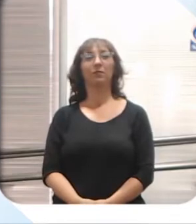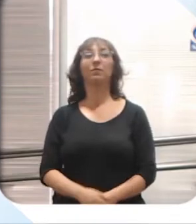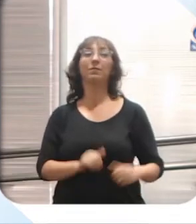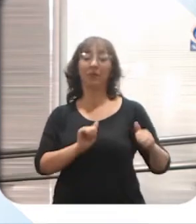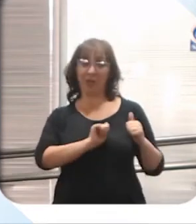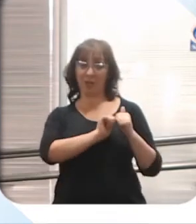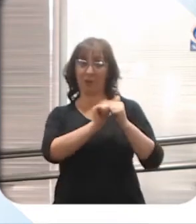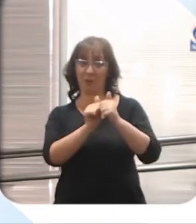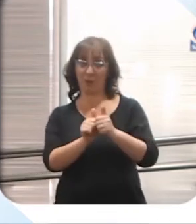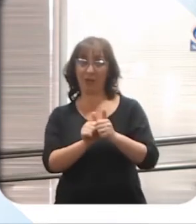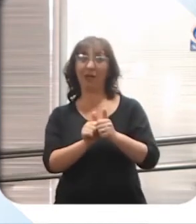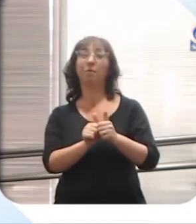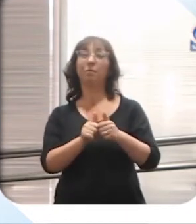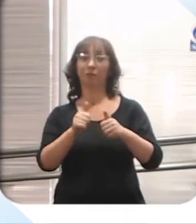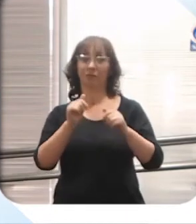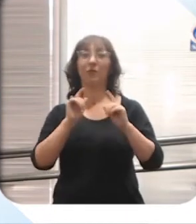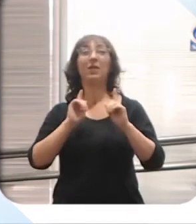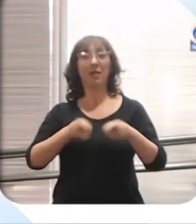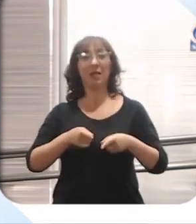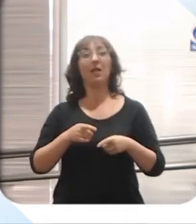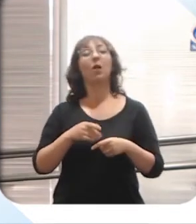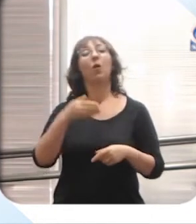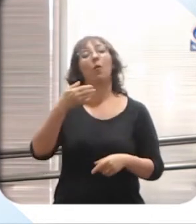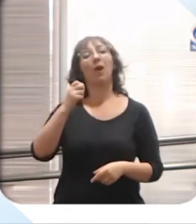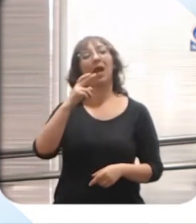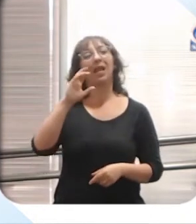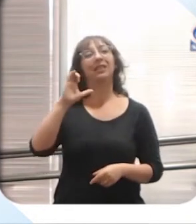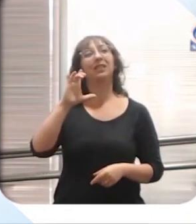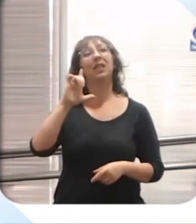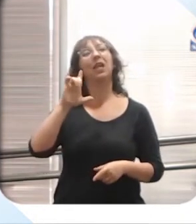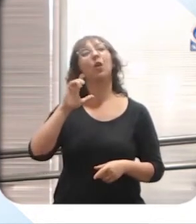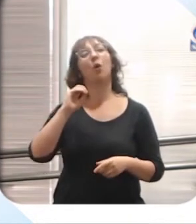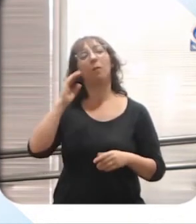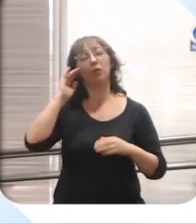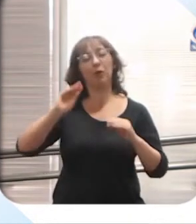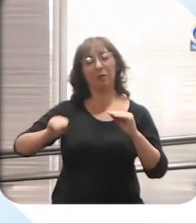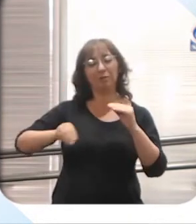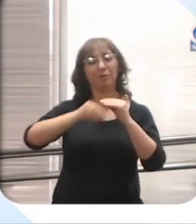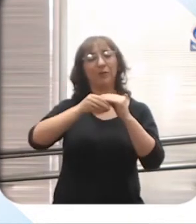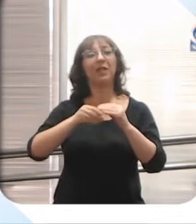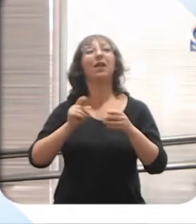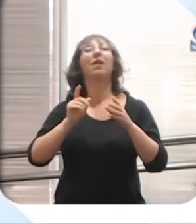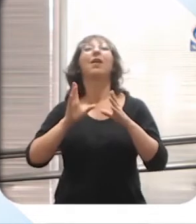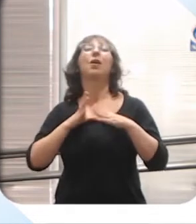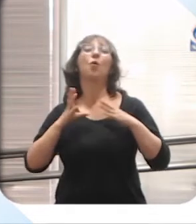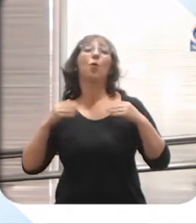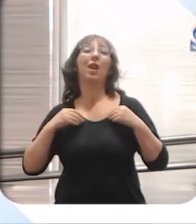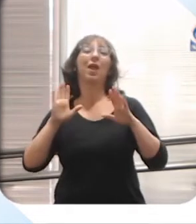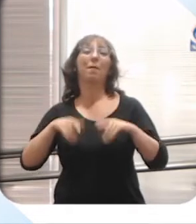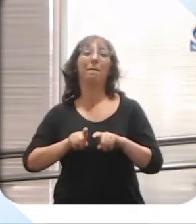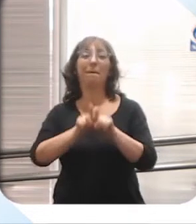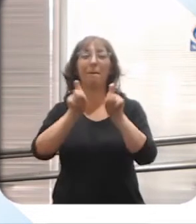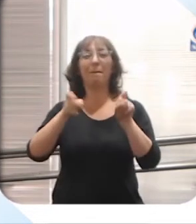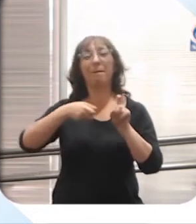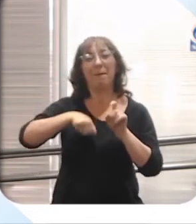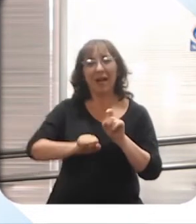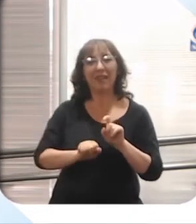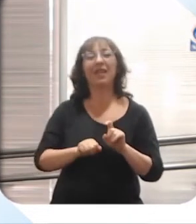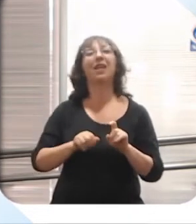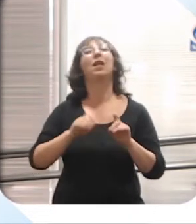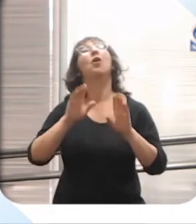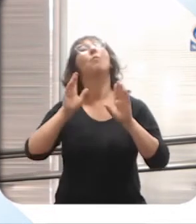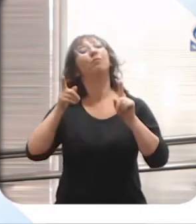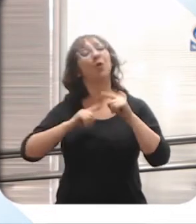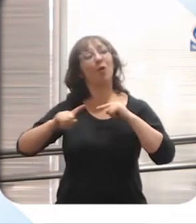Quien la acompaña es la obstetra partera María Noel Barceló, profesora adjunta de la Escuela de Parteras, coordinadora del ciclo de